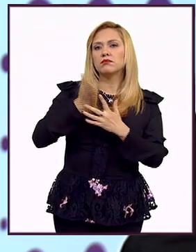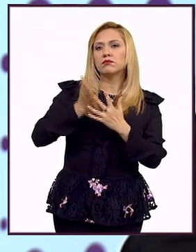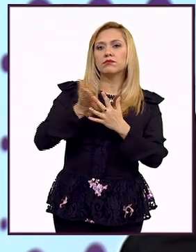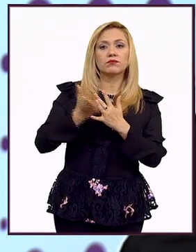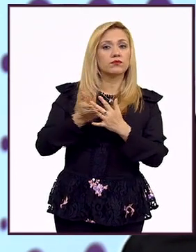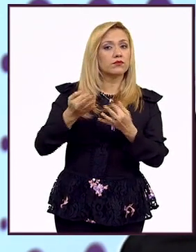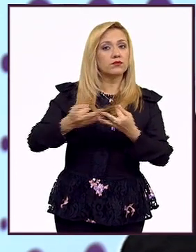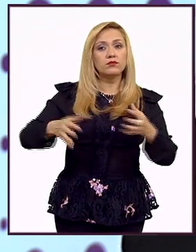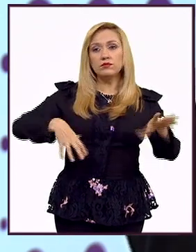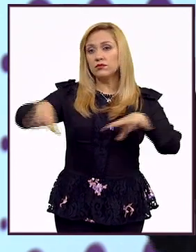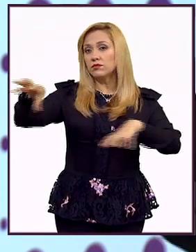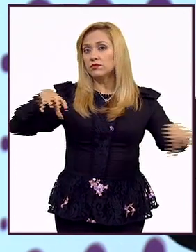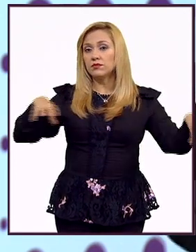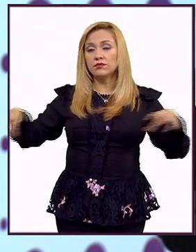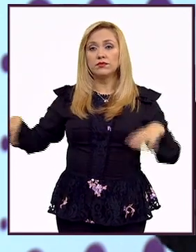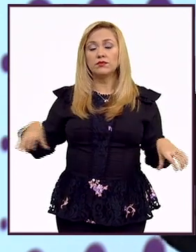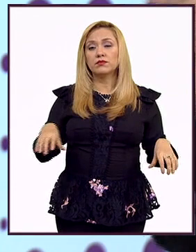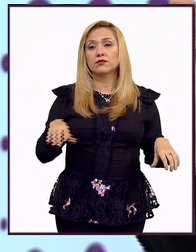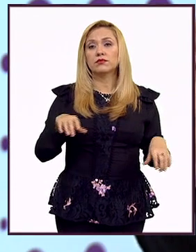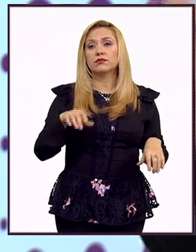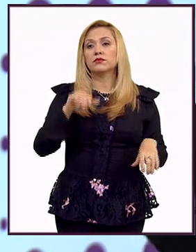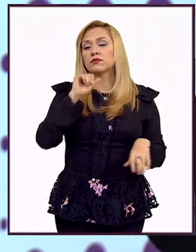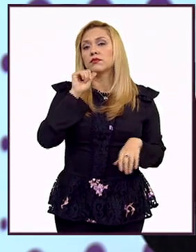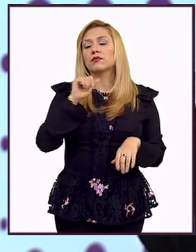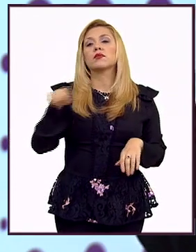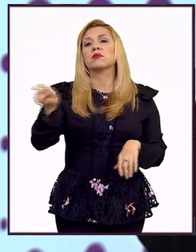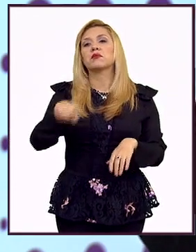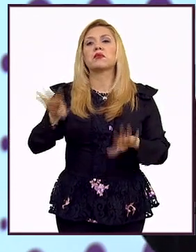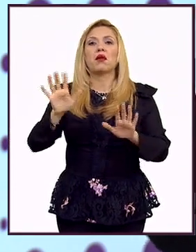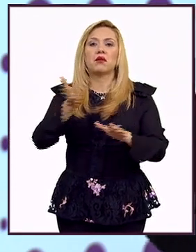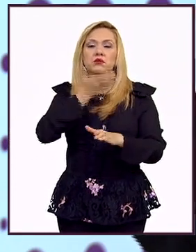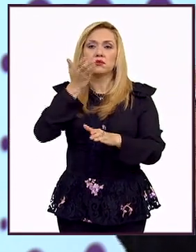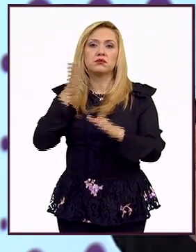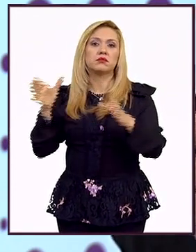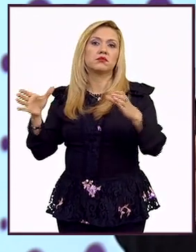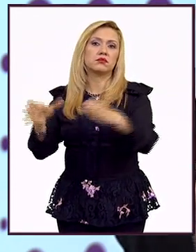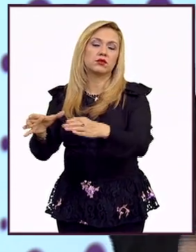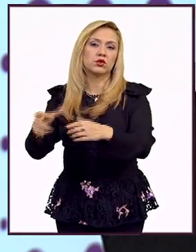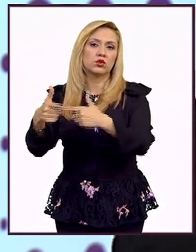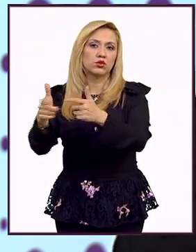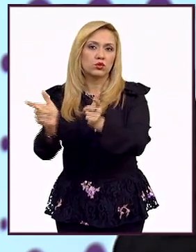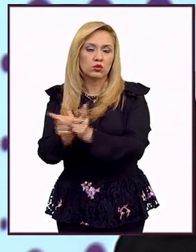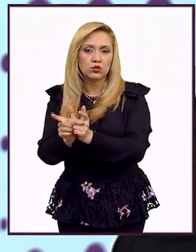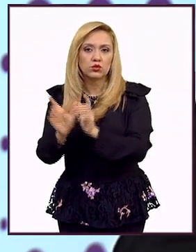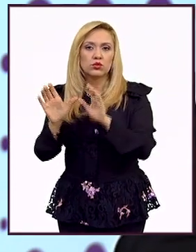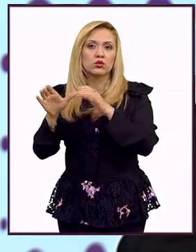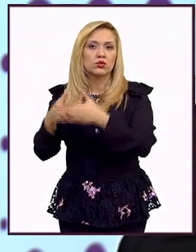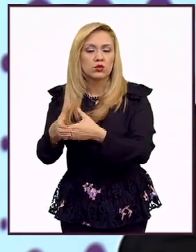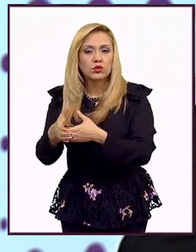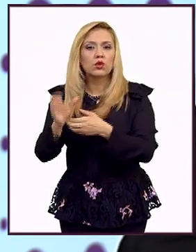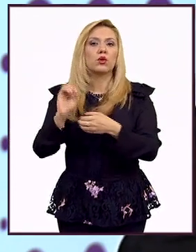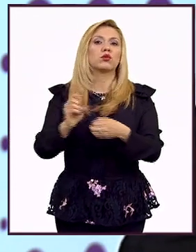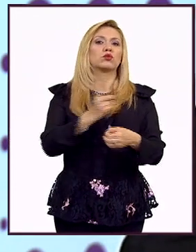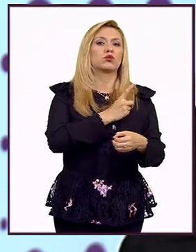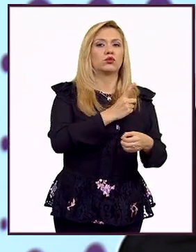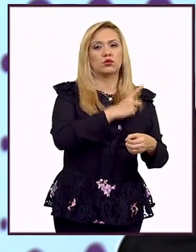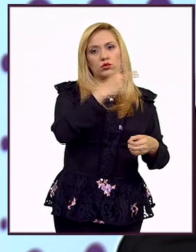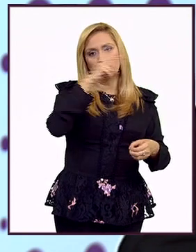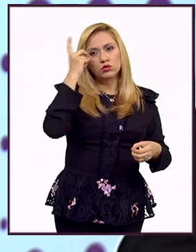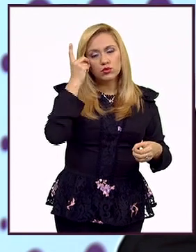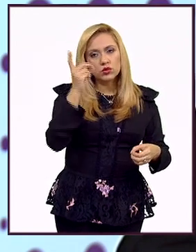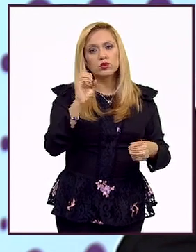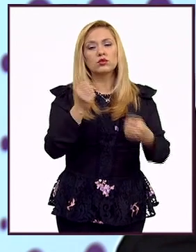de las tierras y se quedó lo que es la propiedad social y la propiedad privada y la propiedad pública. Actualmente en México más